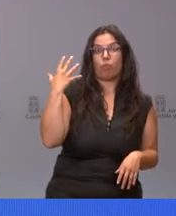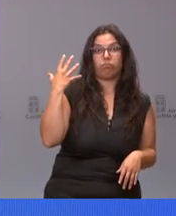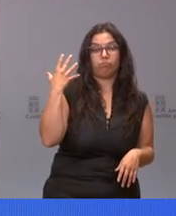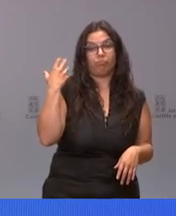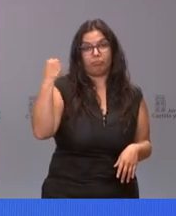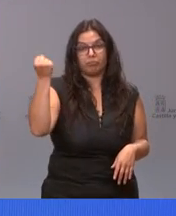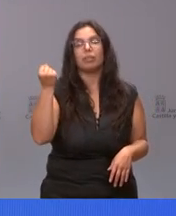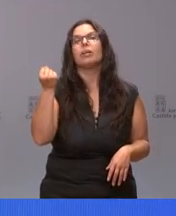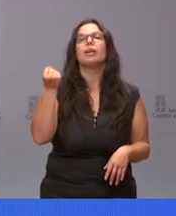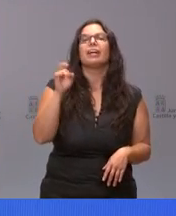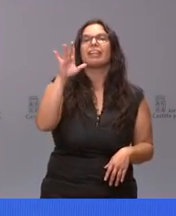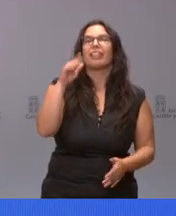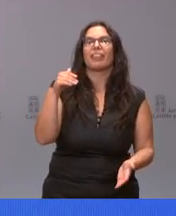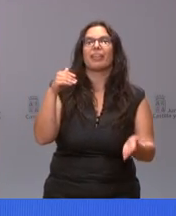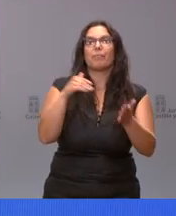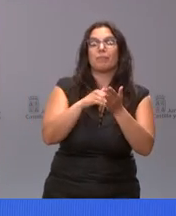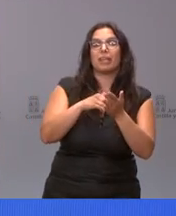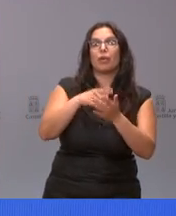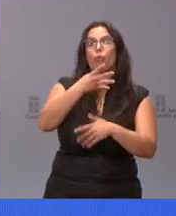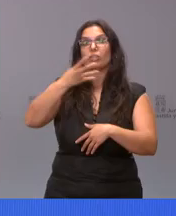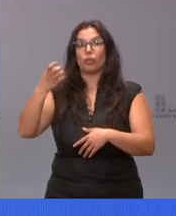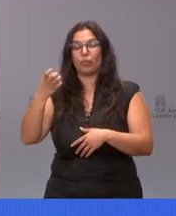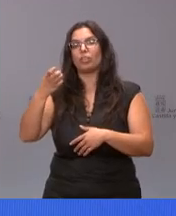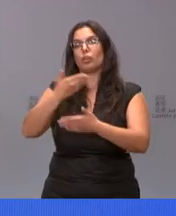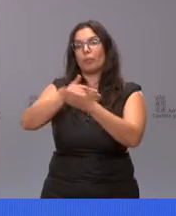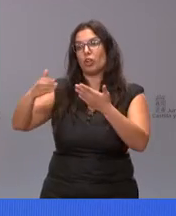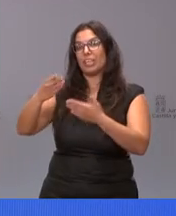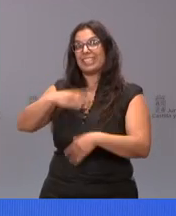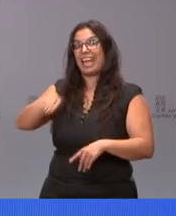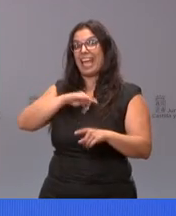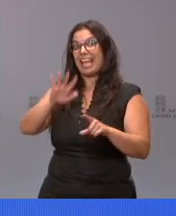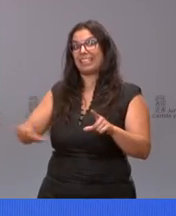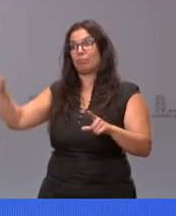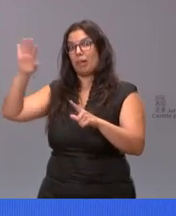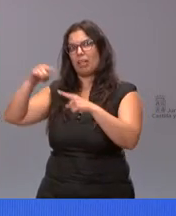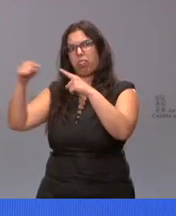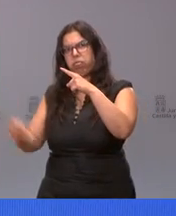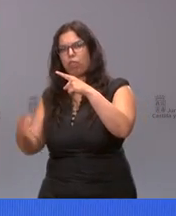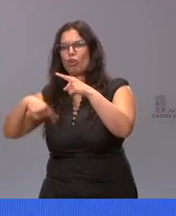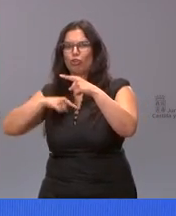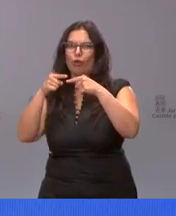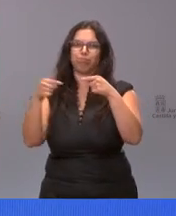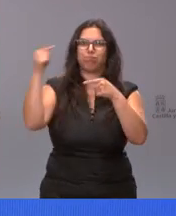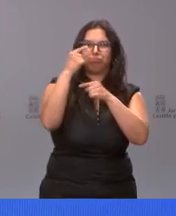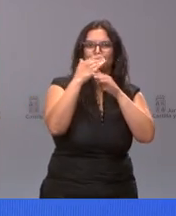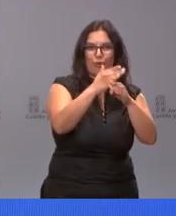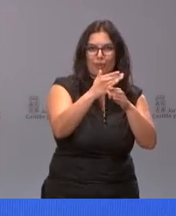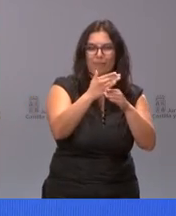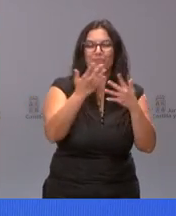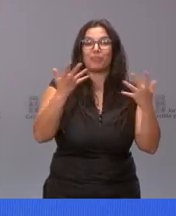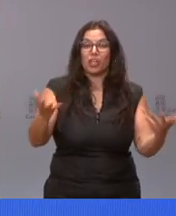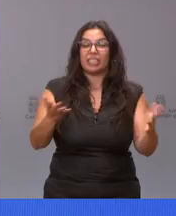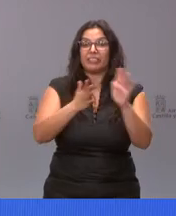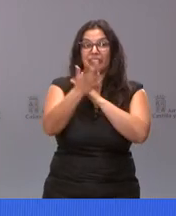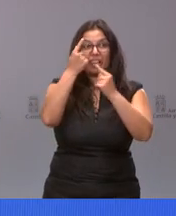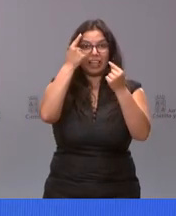de 15.400 millones aproximadamente en nuestro país. Por tanto, las cifras